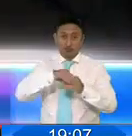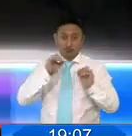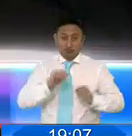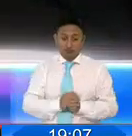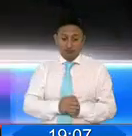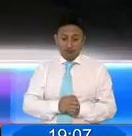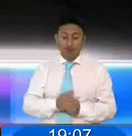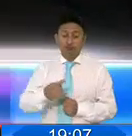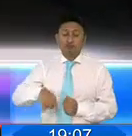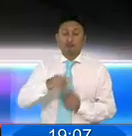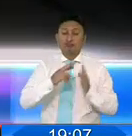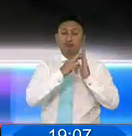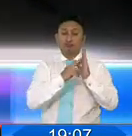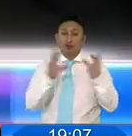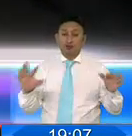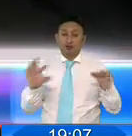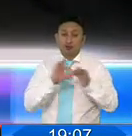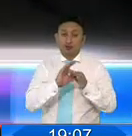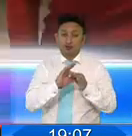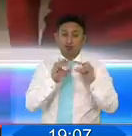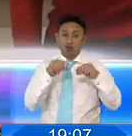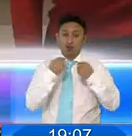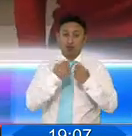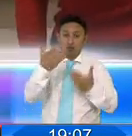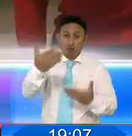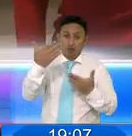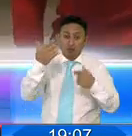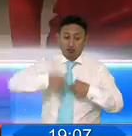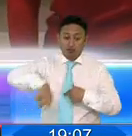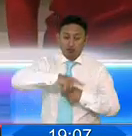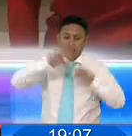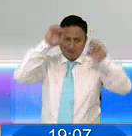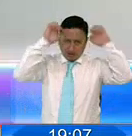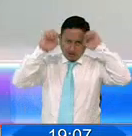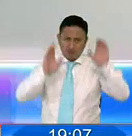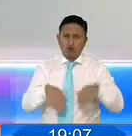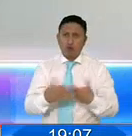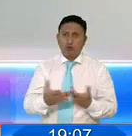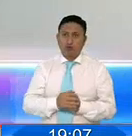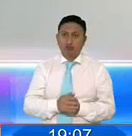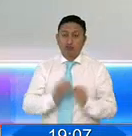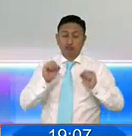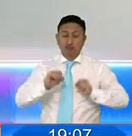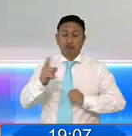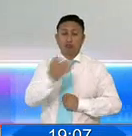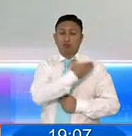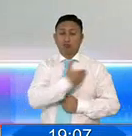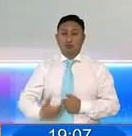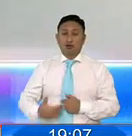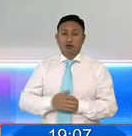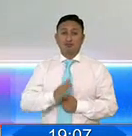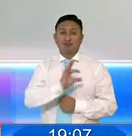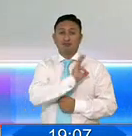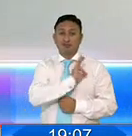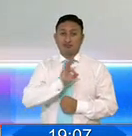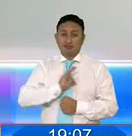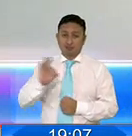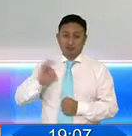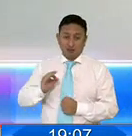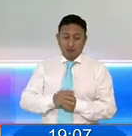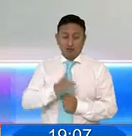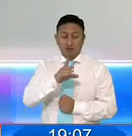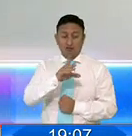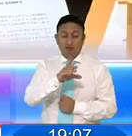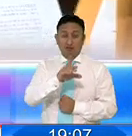Con el cierre de registro de alianzas, las fuerzas políticas definieron sus estrategias. Oficialmente, la presidenta del Consejo Nacional Electoral,